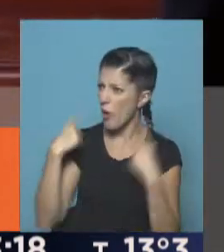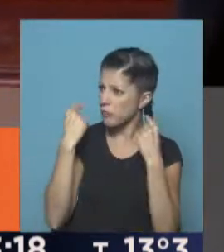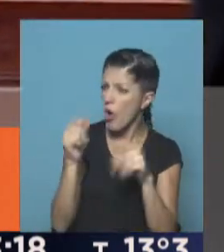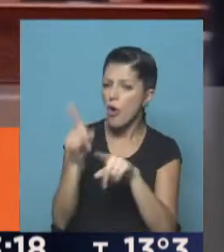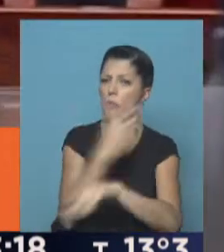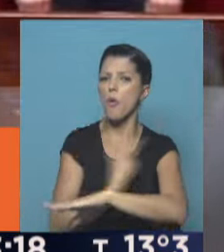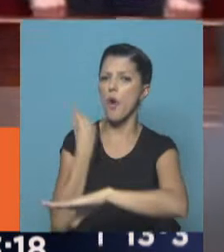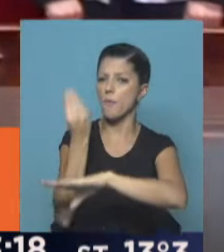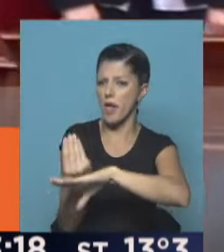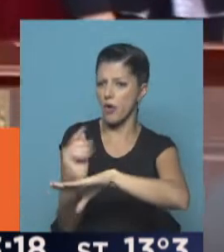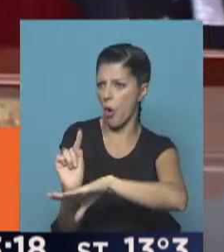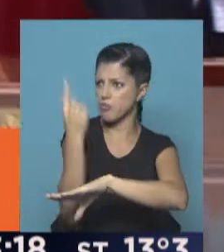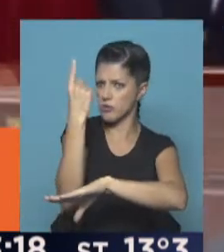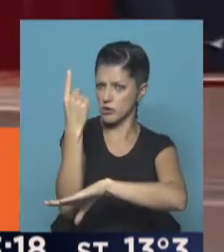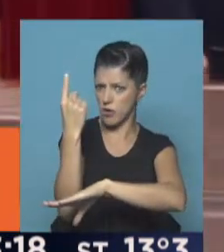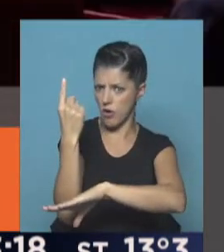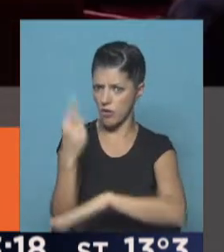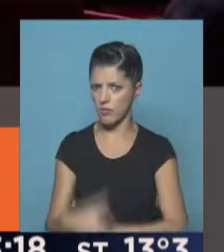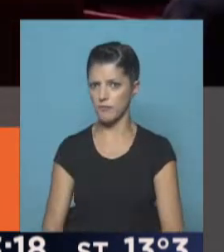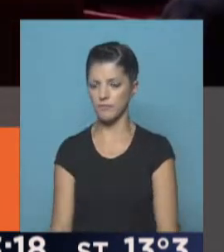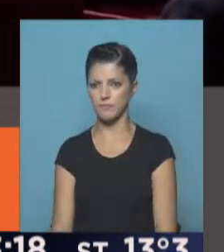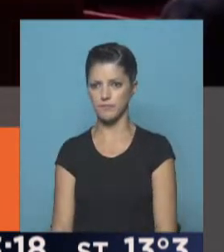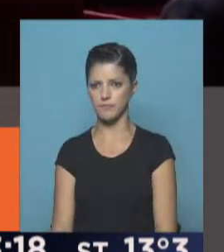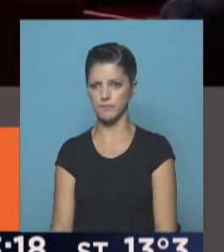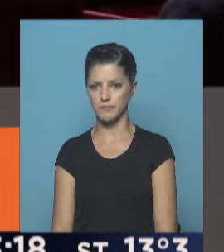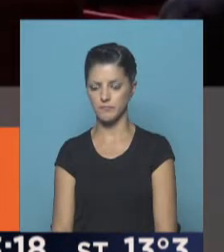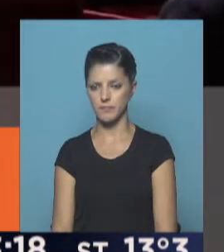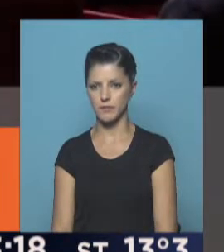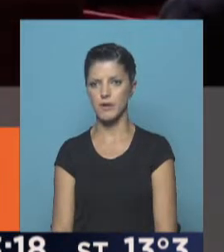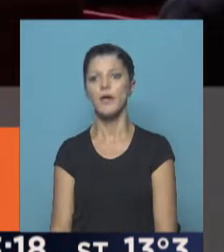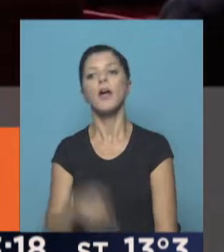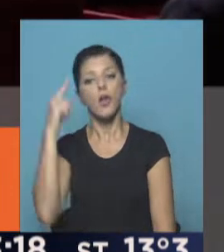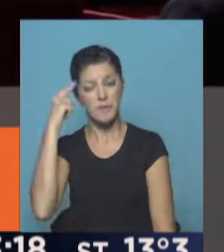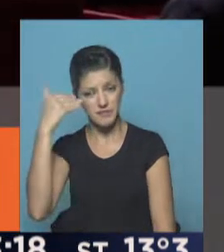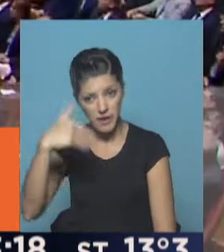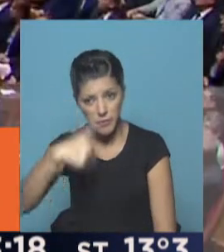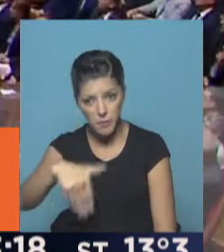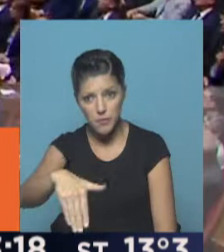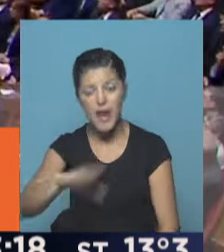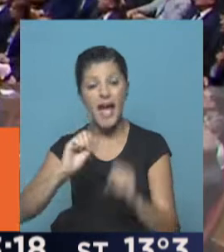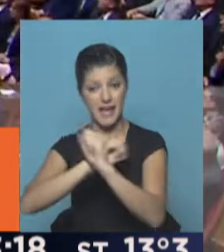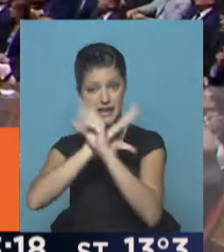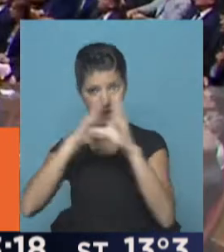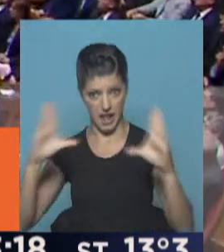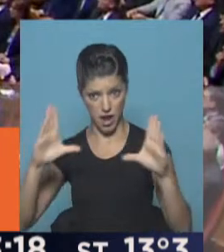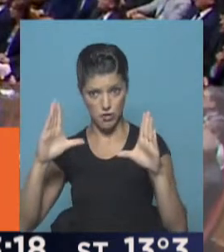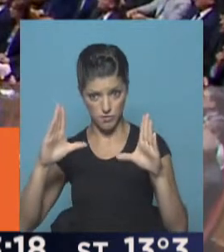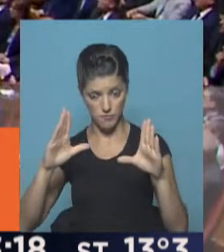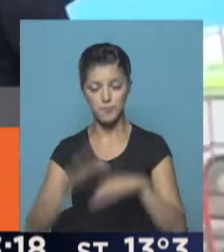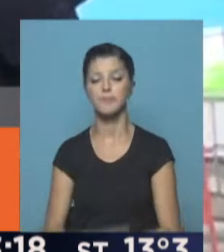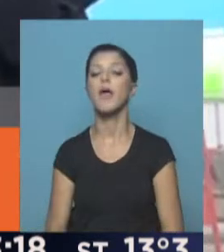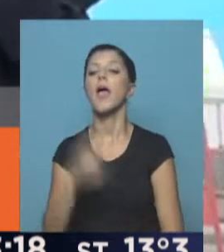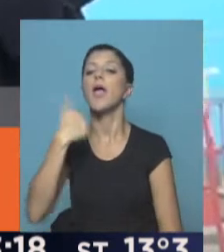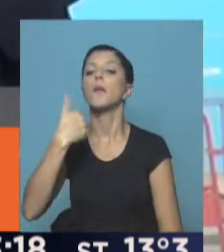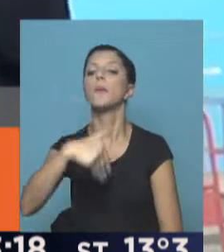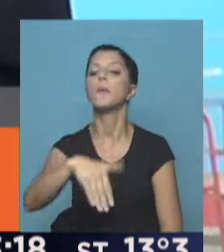presidencia monárquica y de bonapartismo. Las señales de lo que se propone hacer son transparentes y sísmicas.